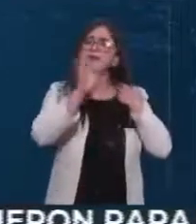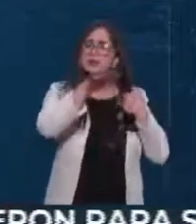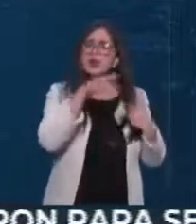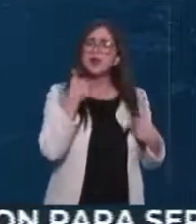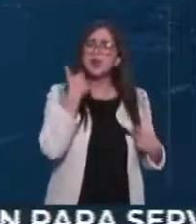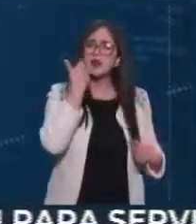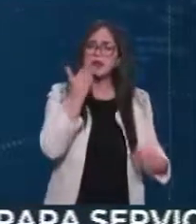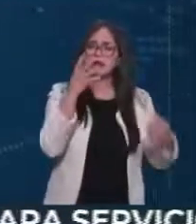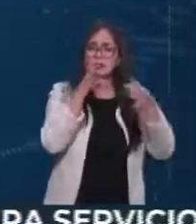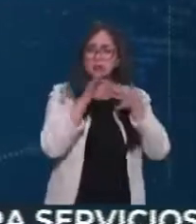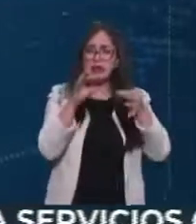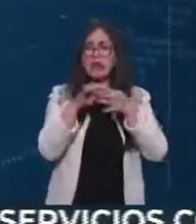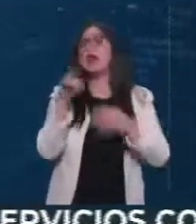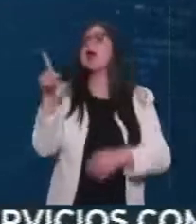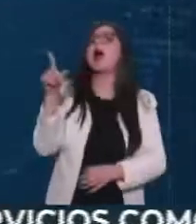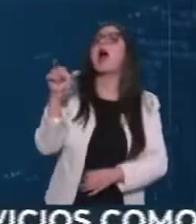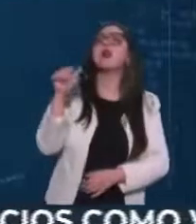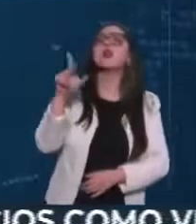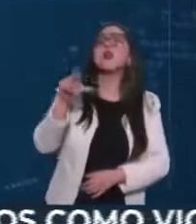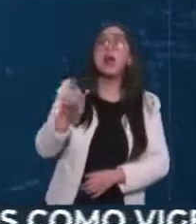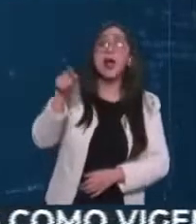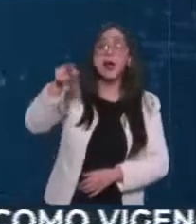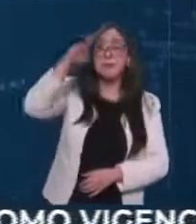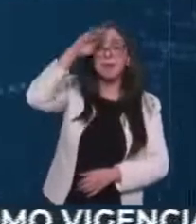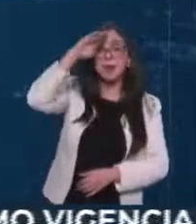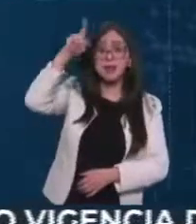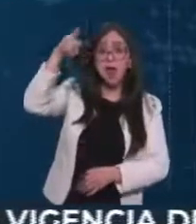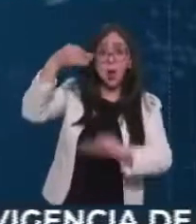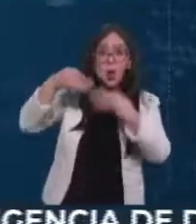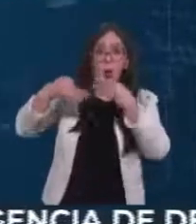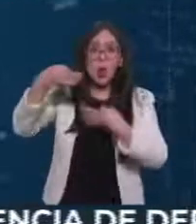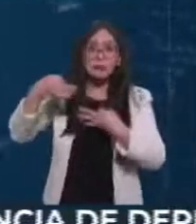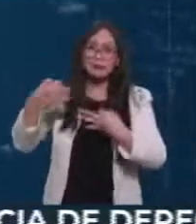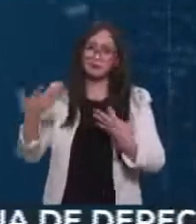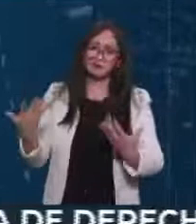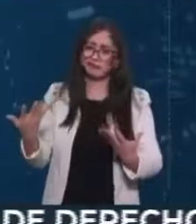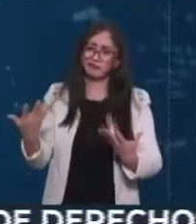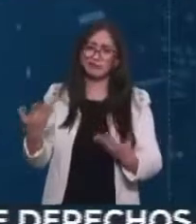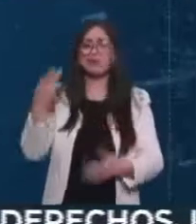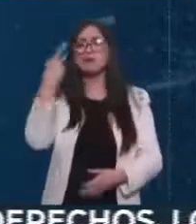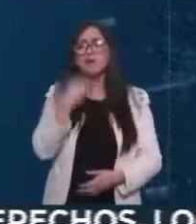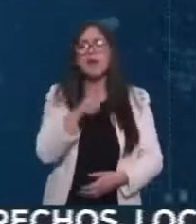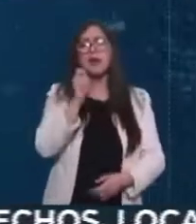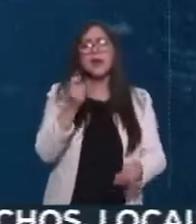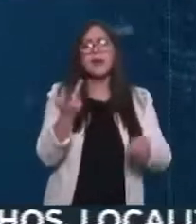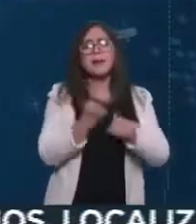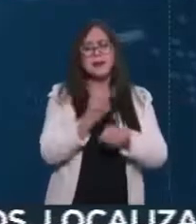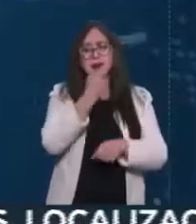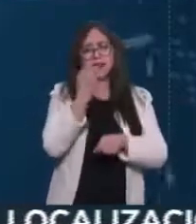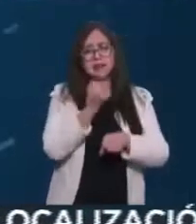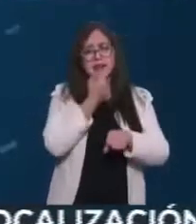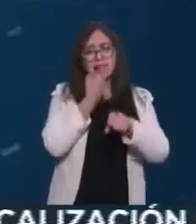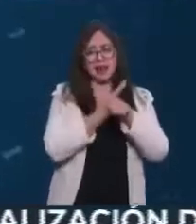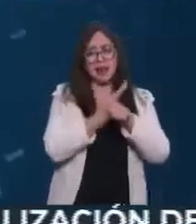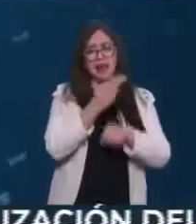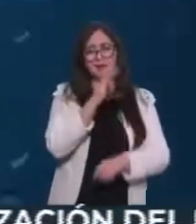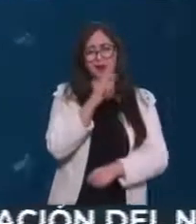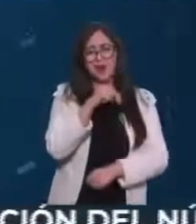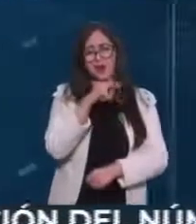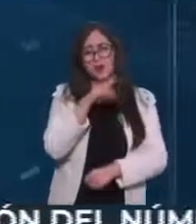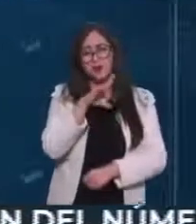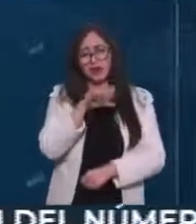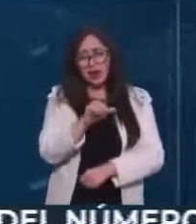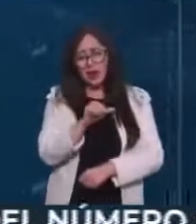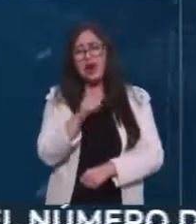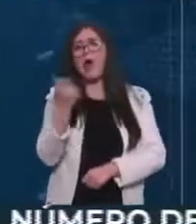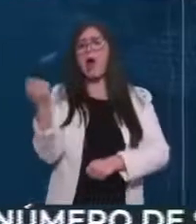claro que la auditoría no es un juez. Y en el caso específico de lo sucedido con la Secretaría de la Función Pública, pues aquí hubo como